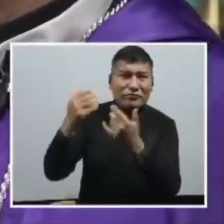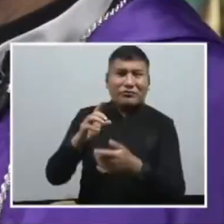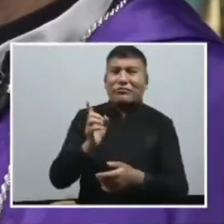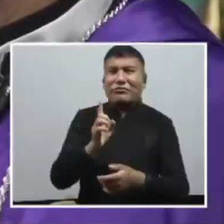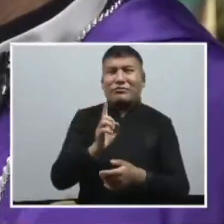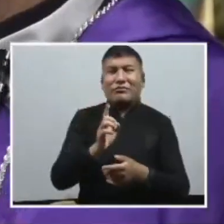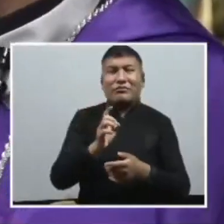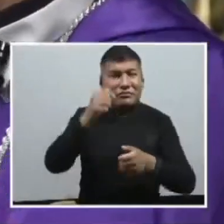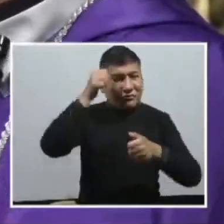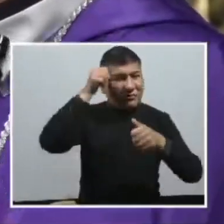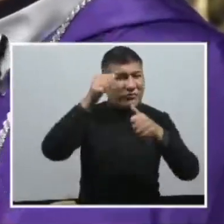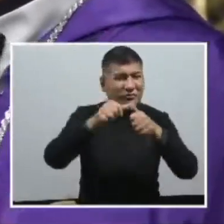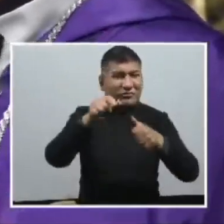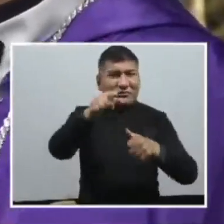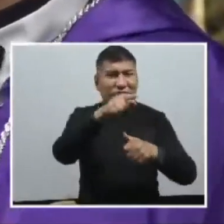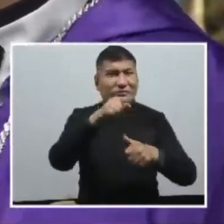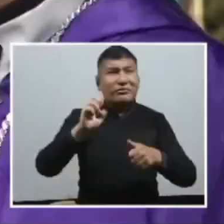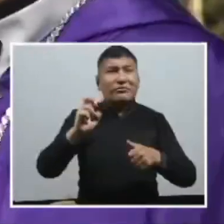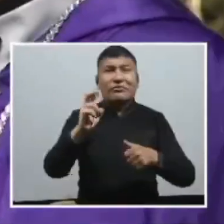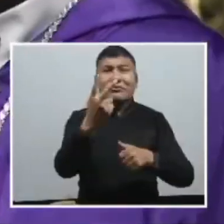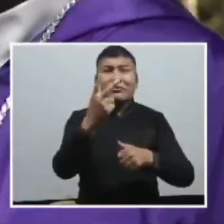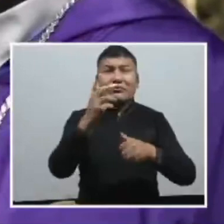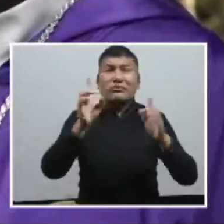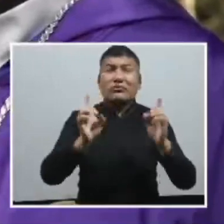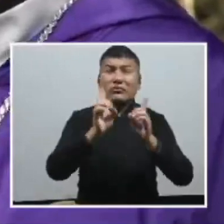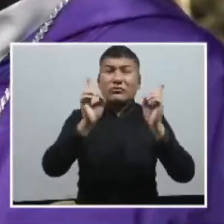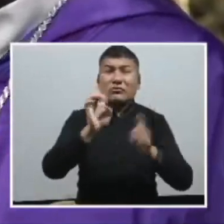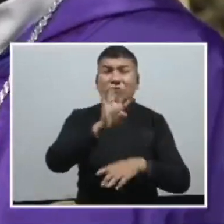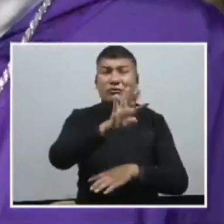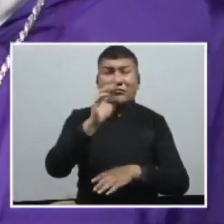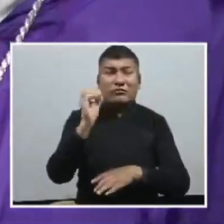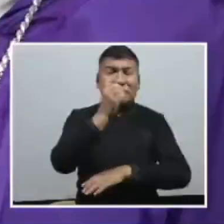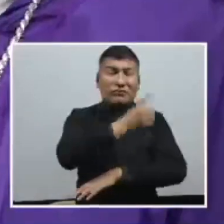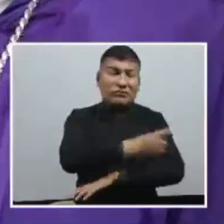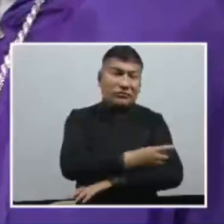Recuerden el segundo domingo de Cuaresma